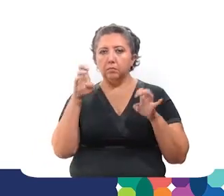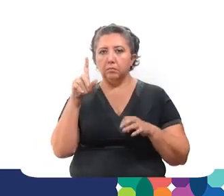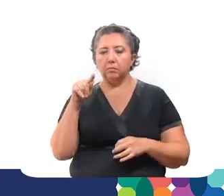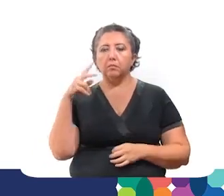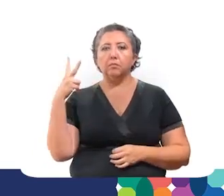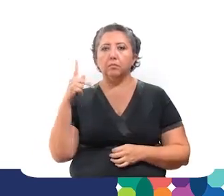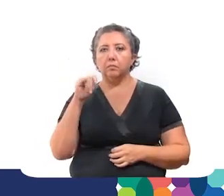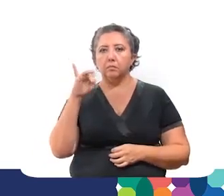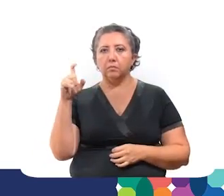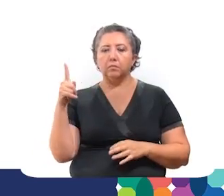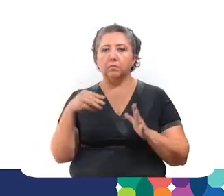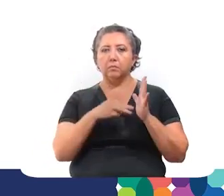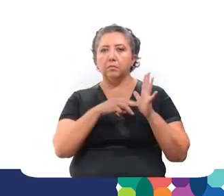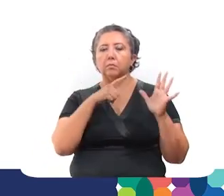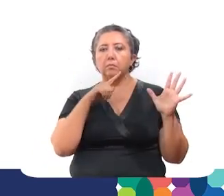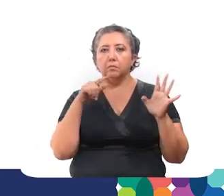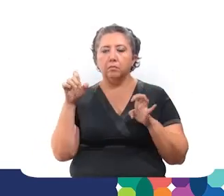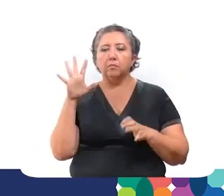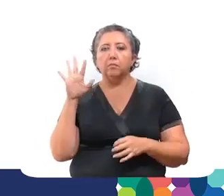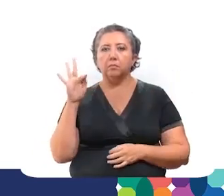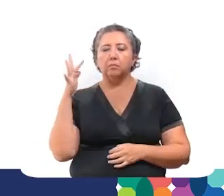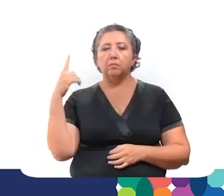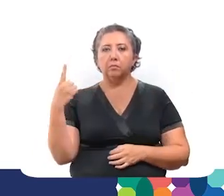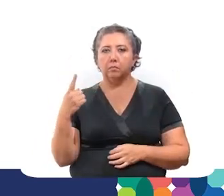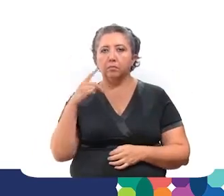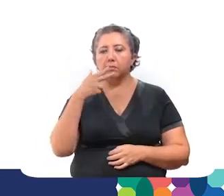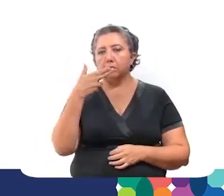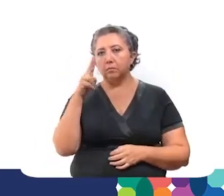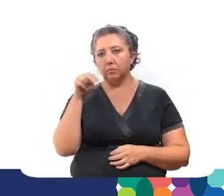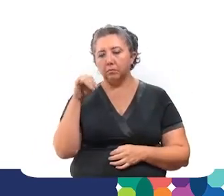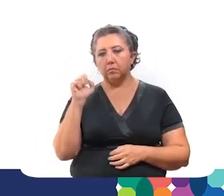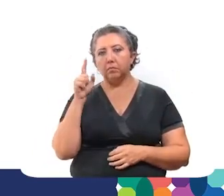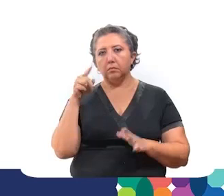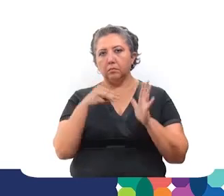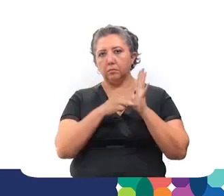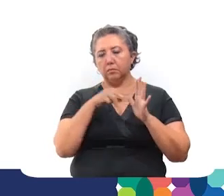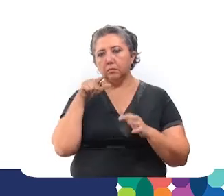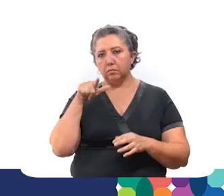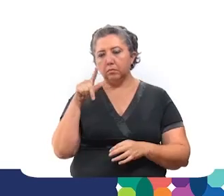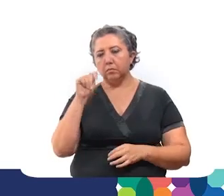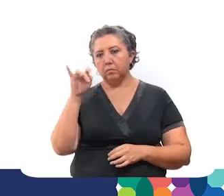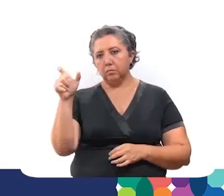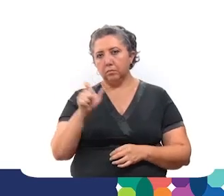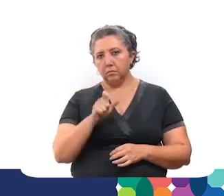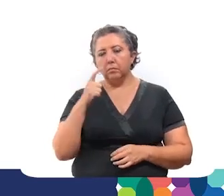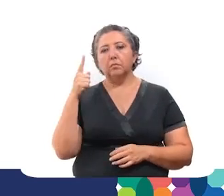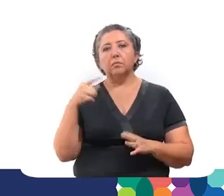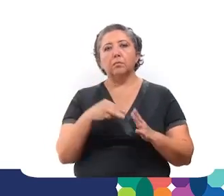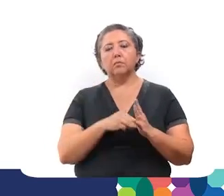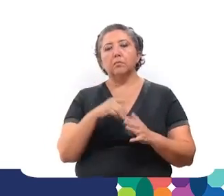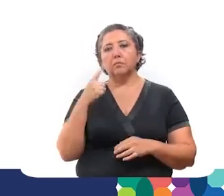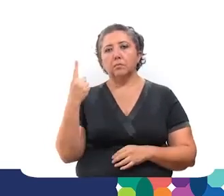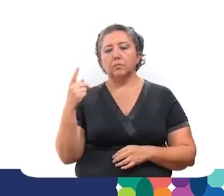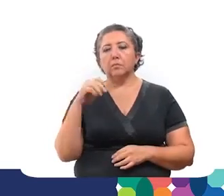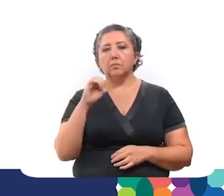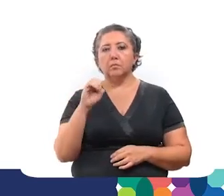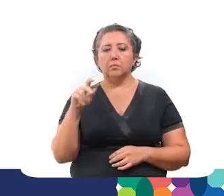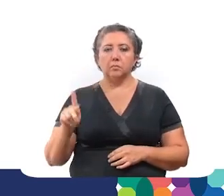1972, Ticul 1741, Junucmá 1017, Tecash 1001,